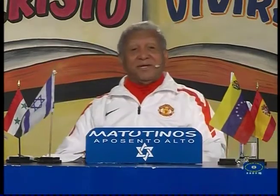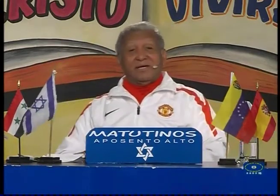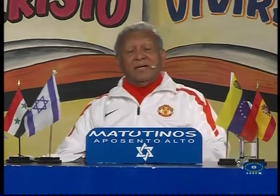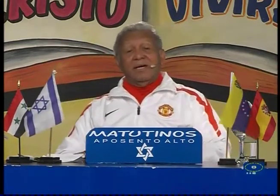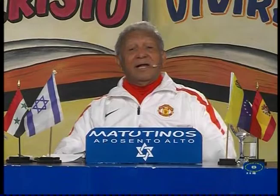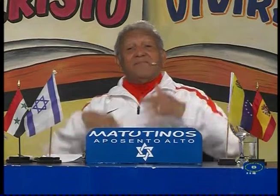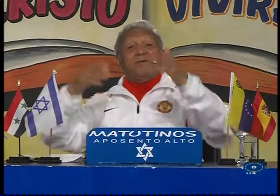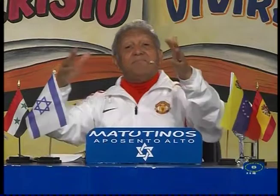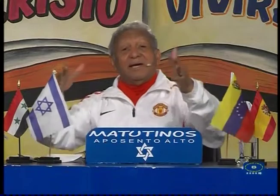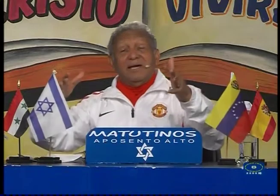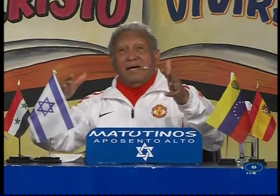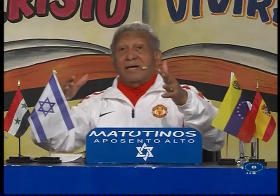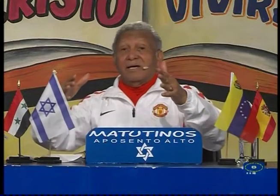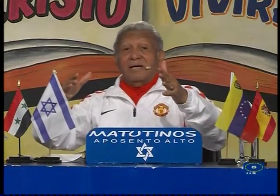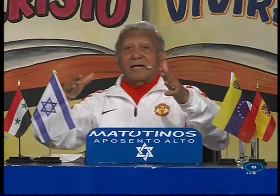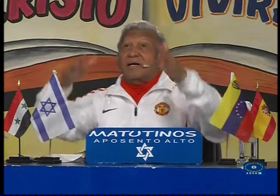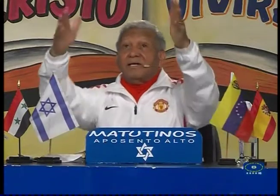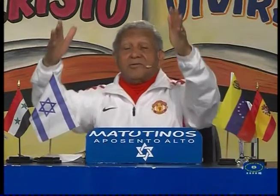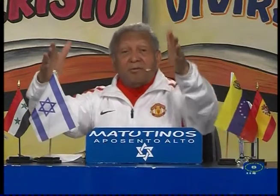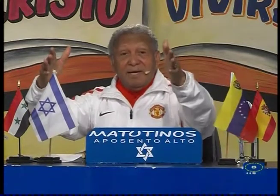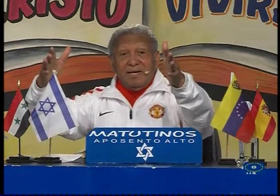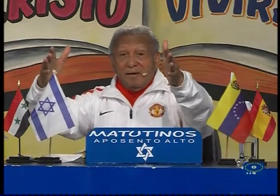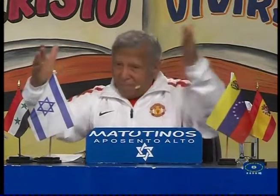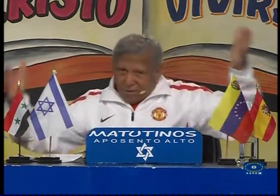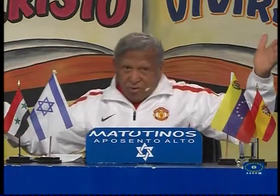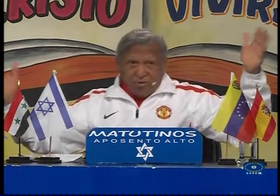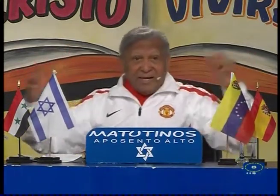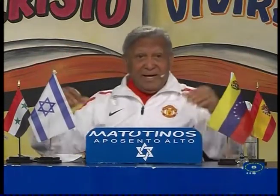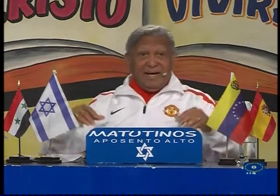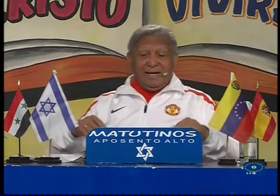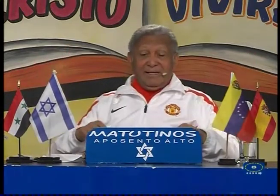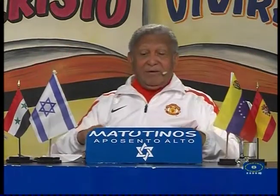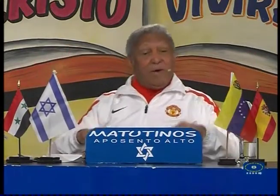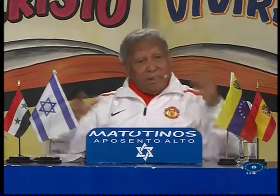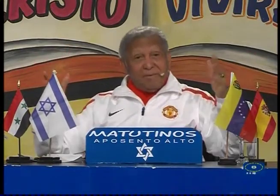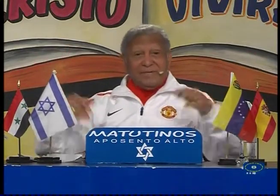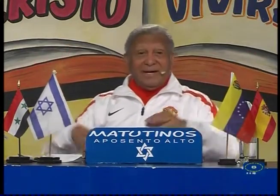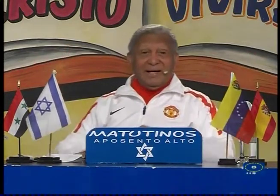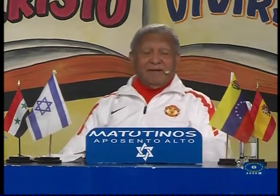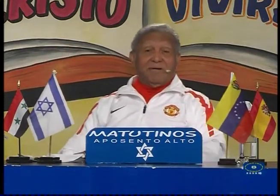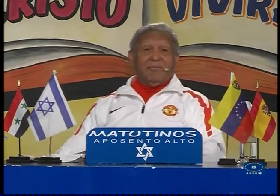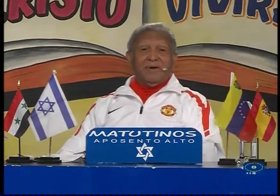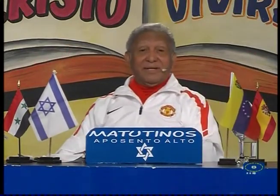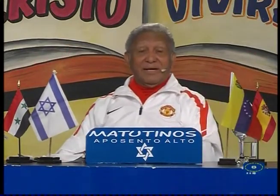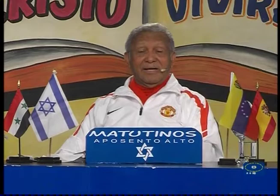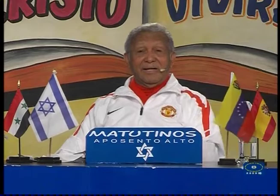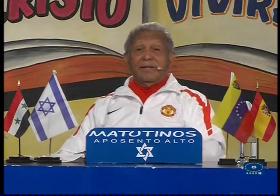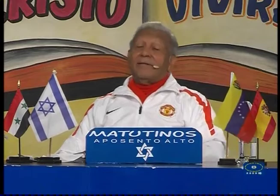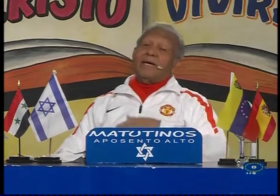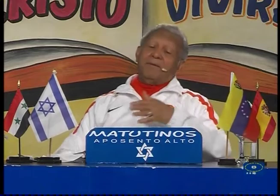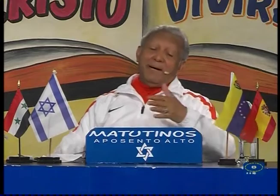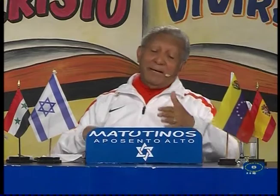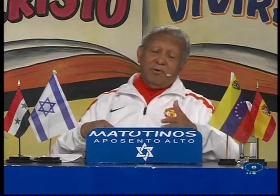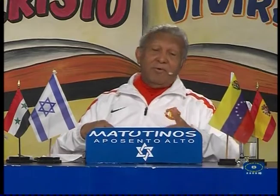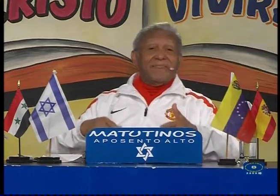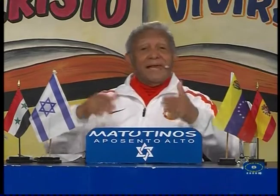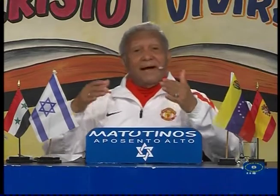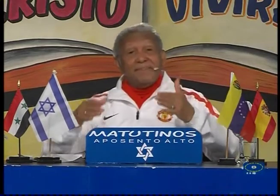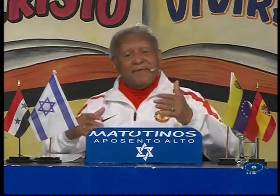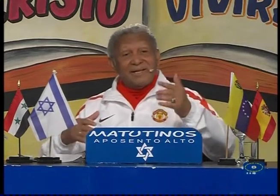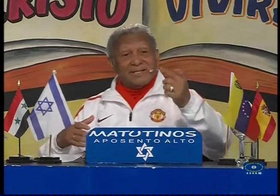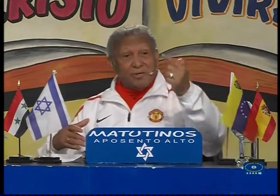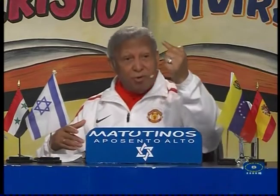siempre dicen, el fin viene, Cristo viene, pero no llega. ¿Cuándo va a llegar, hermano Puerta?